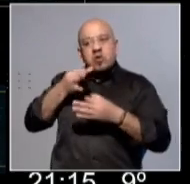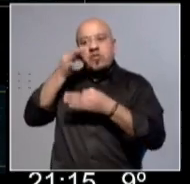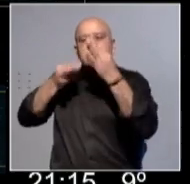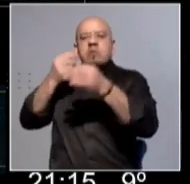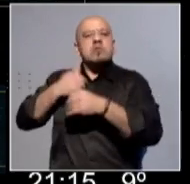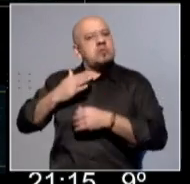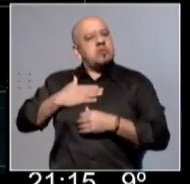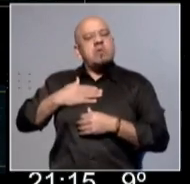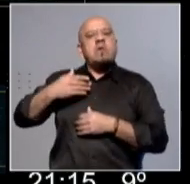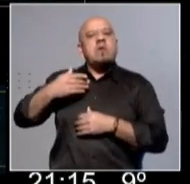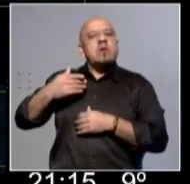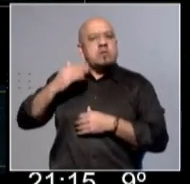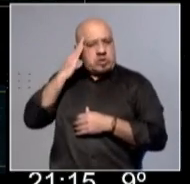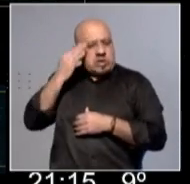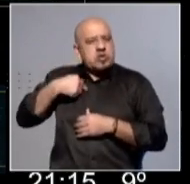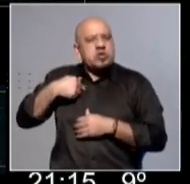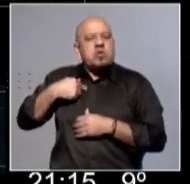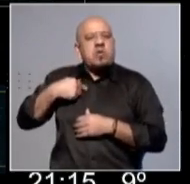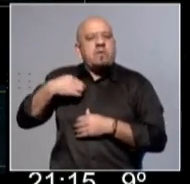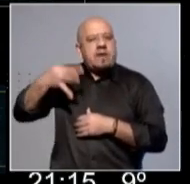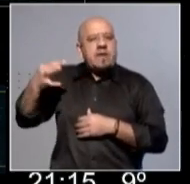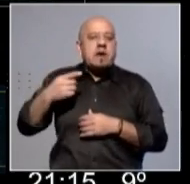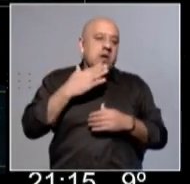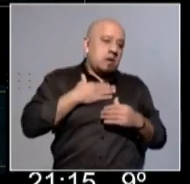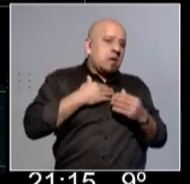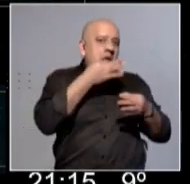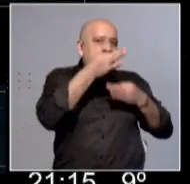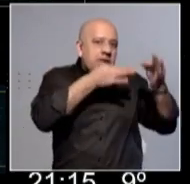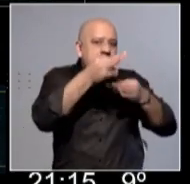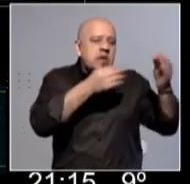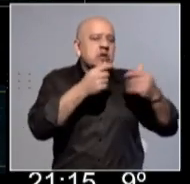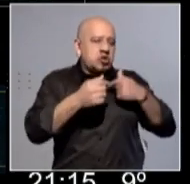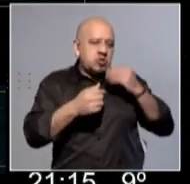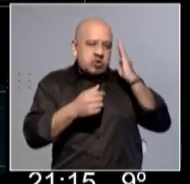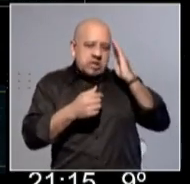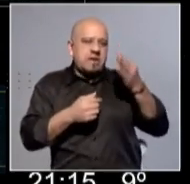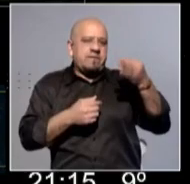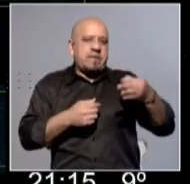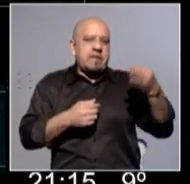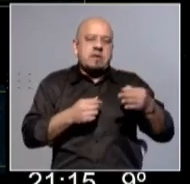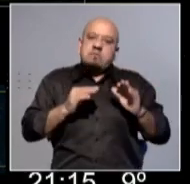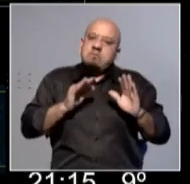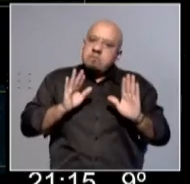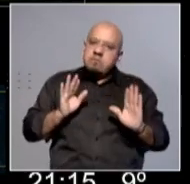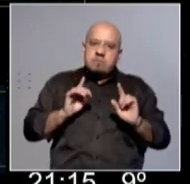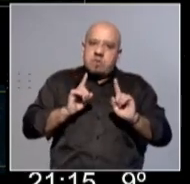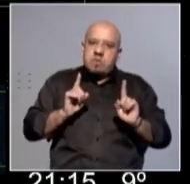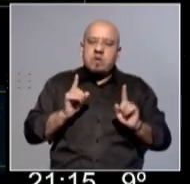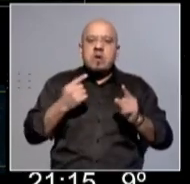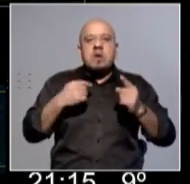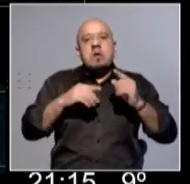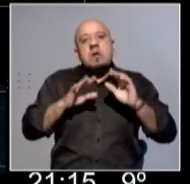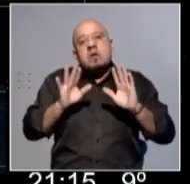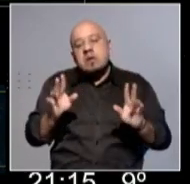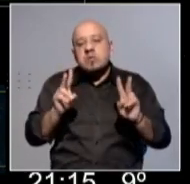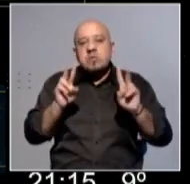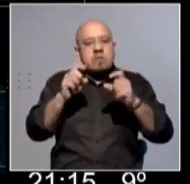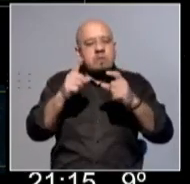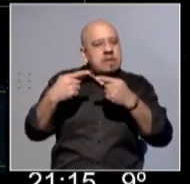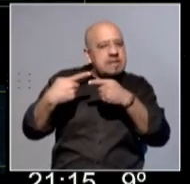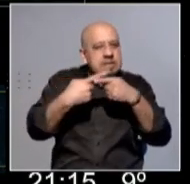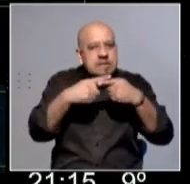por lo menos yo le veo. Bueno, pero la verdad es un terreno de disputa y es legítimo, porque,